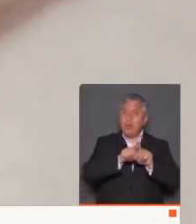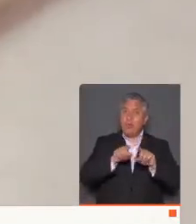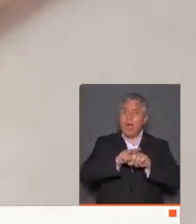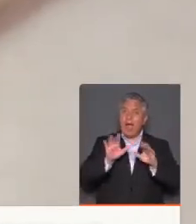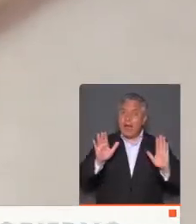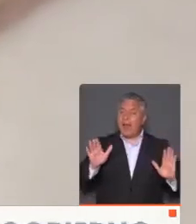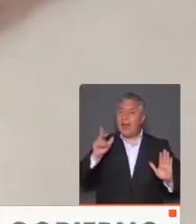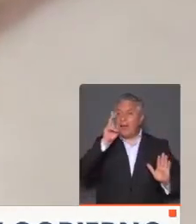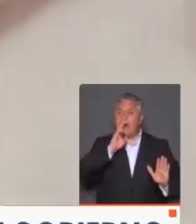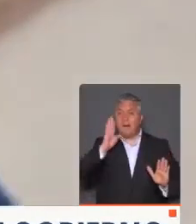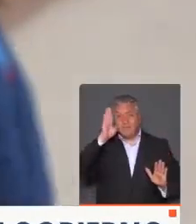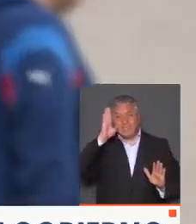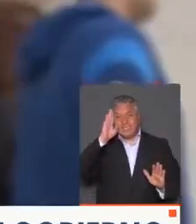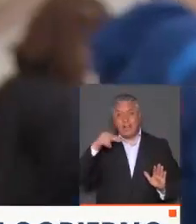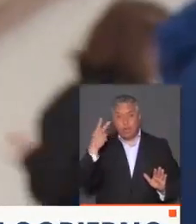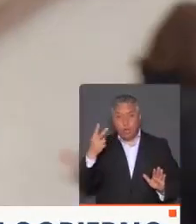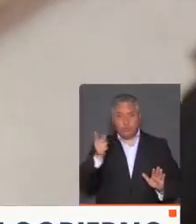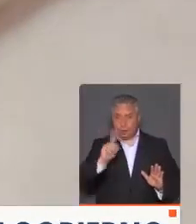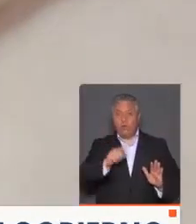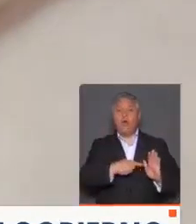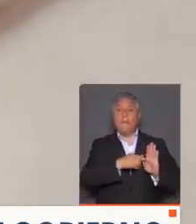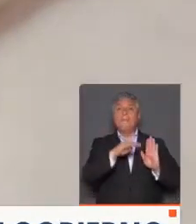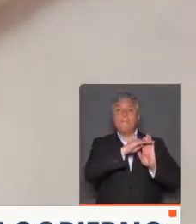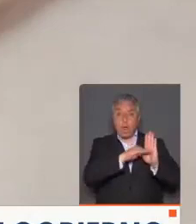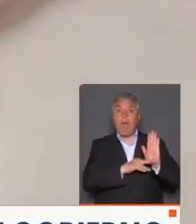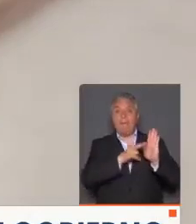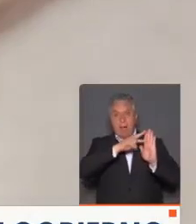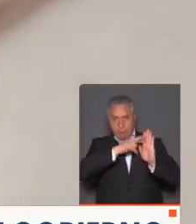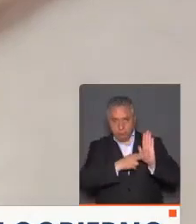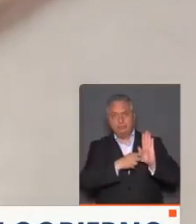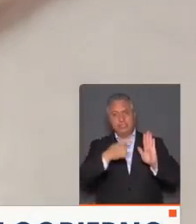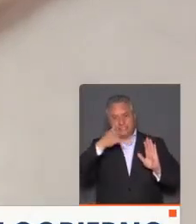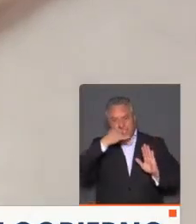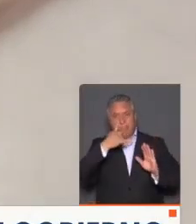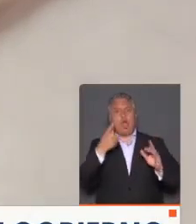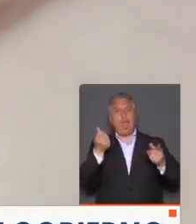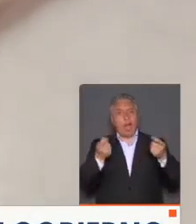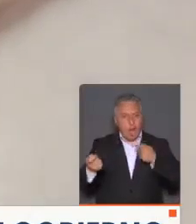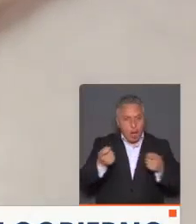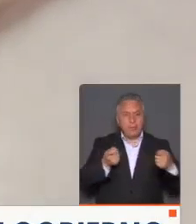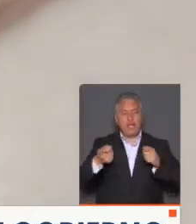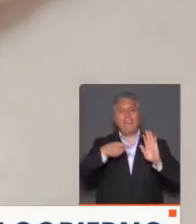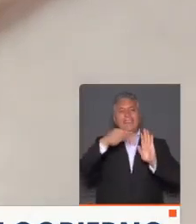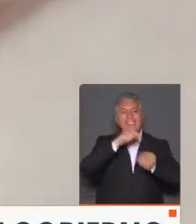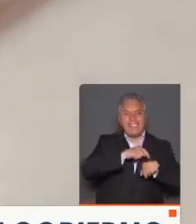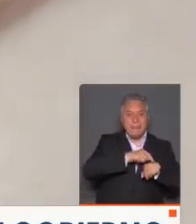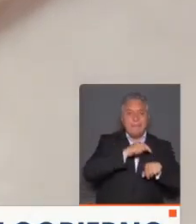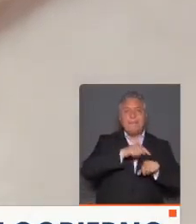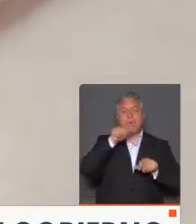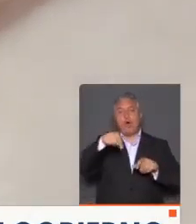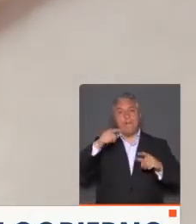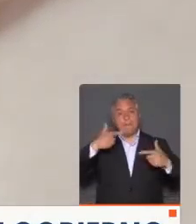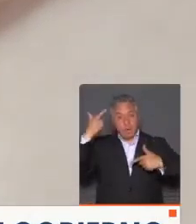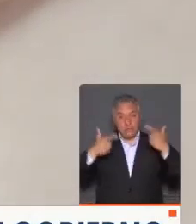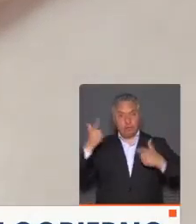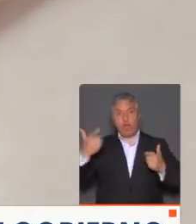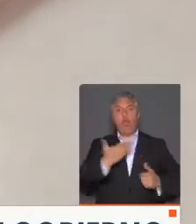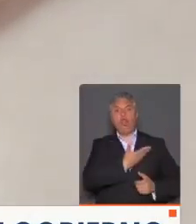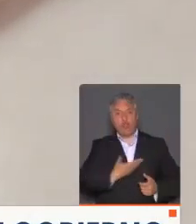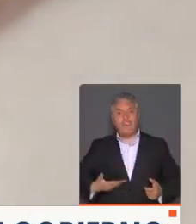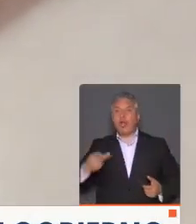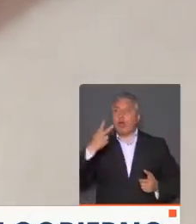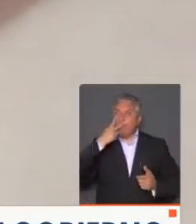sí correcciones al programa Aquí se trata de adecuar el tiempo económico el tiempo político y darle conducción al gobierno para que muestre éxitos